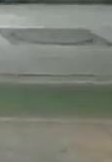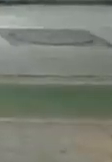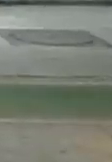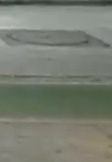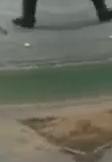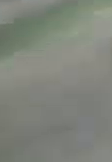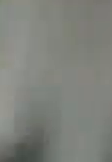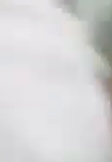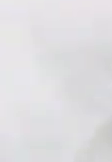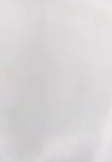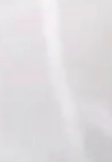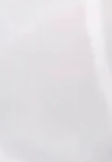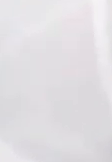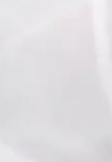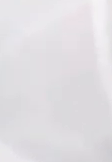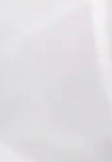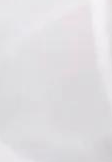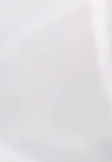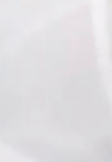vacunación.